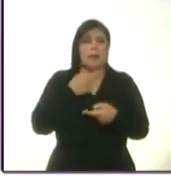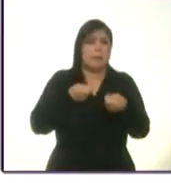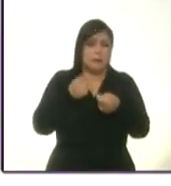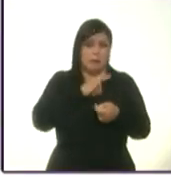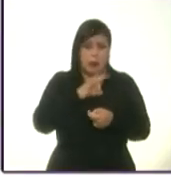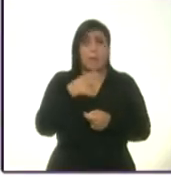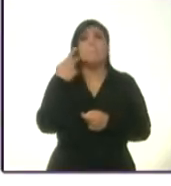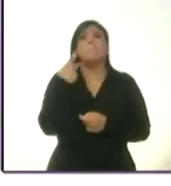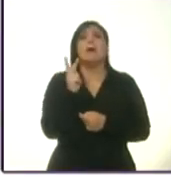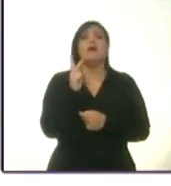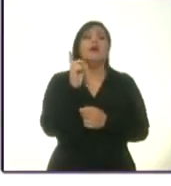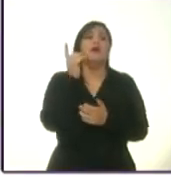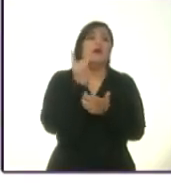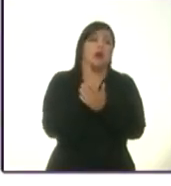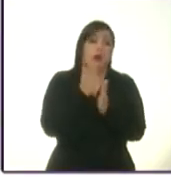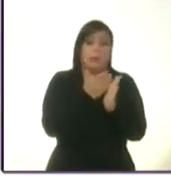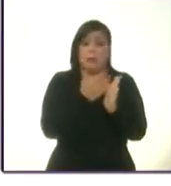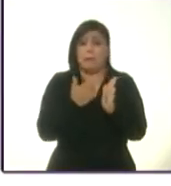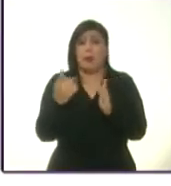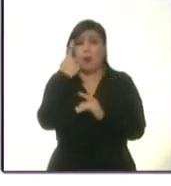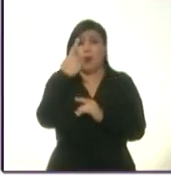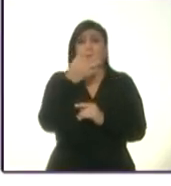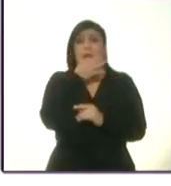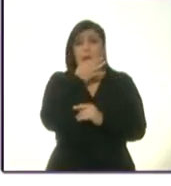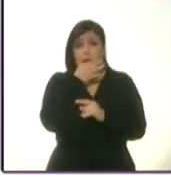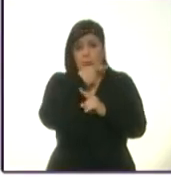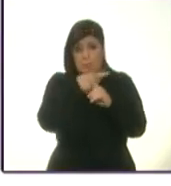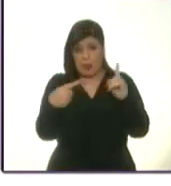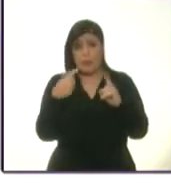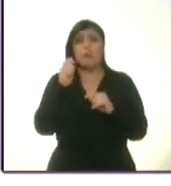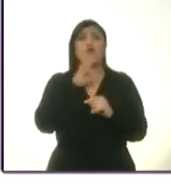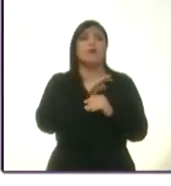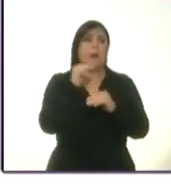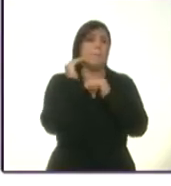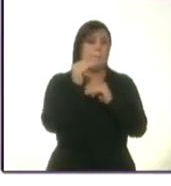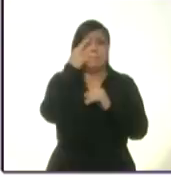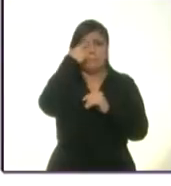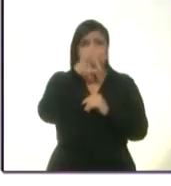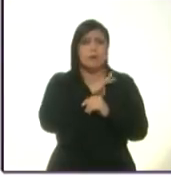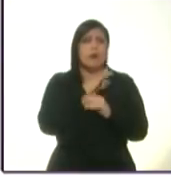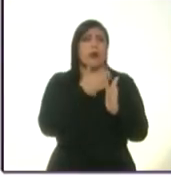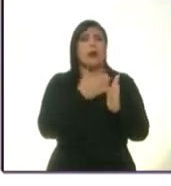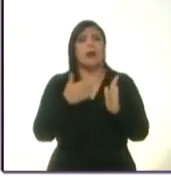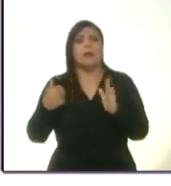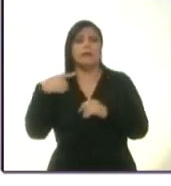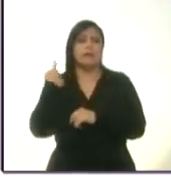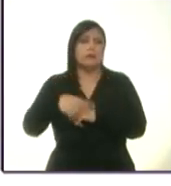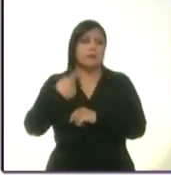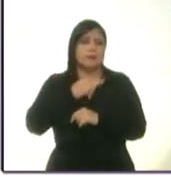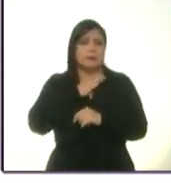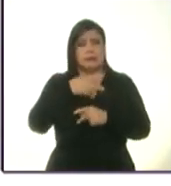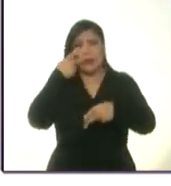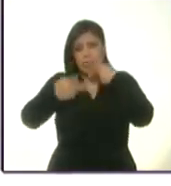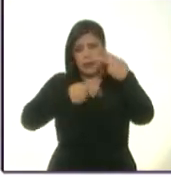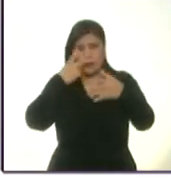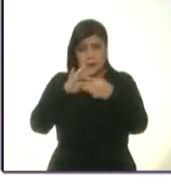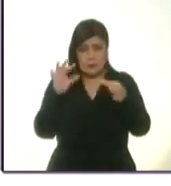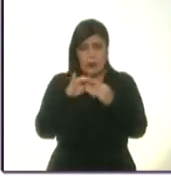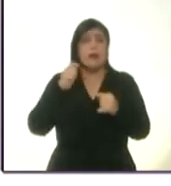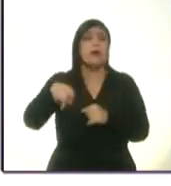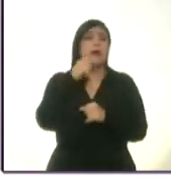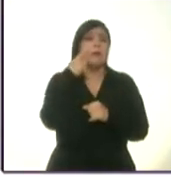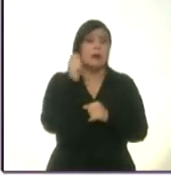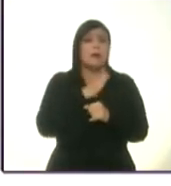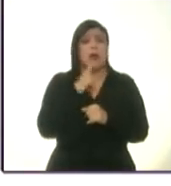pero sólo podrán disponer de un minuto y medio máximo de intervención continua el tiempo que utilicen aparecerá en un